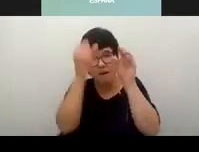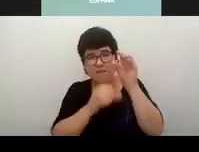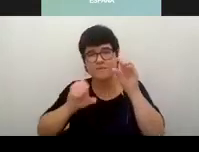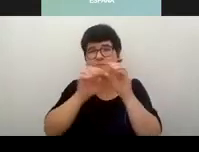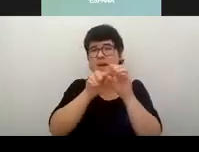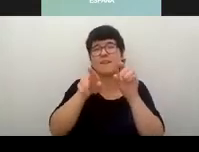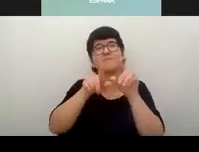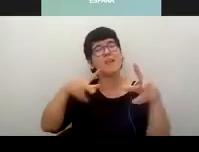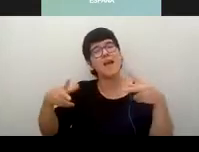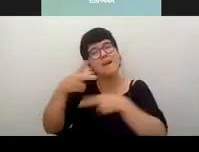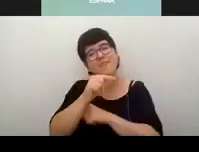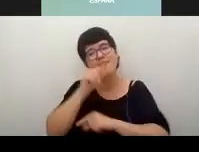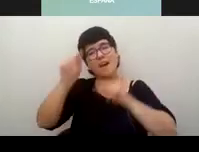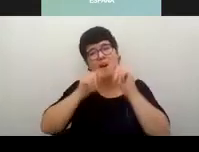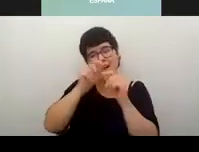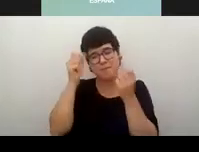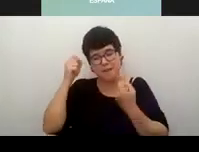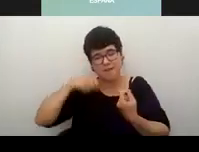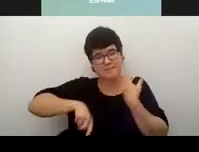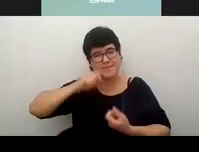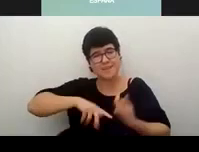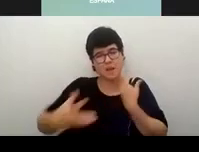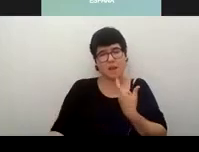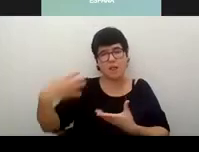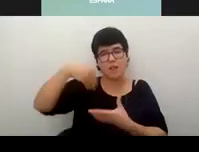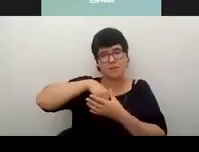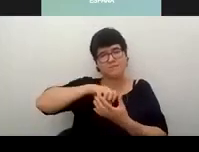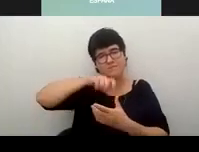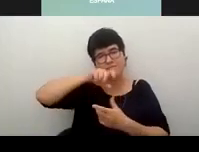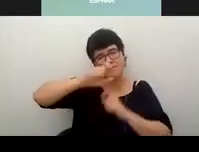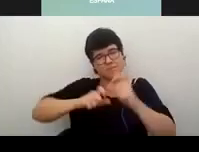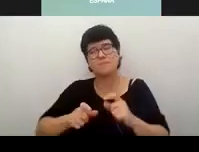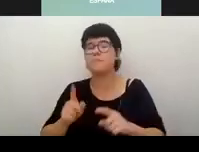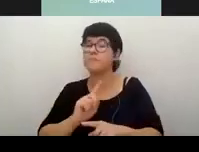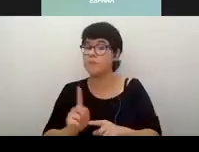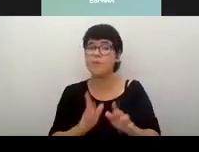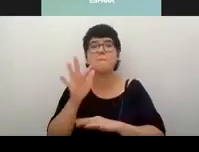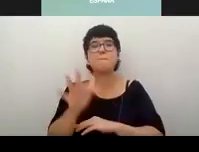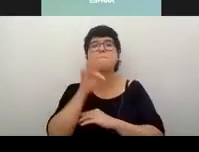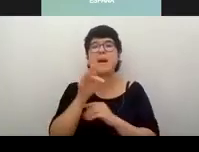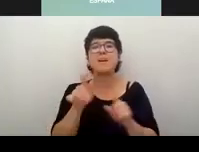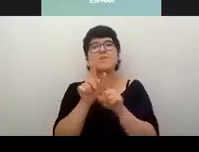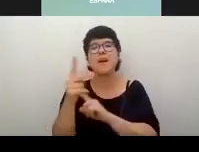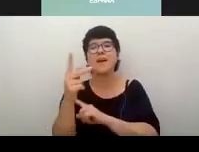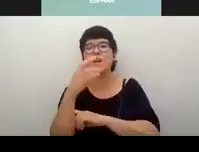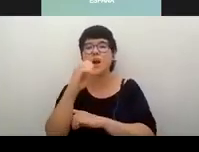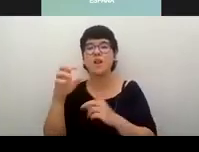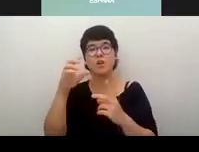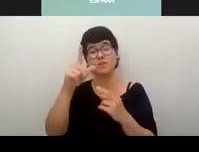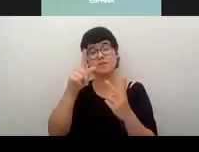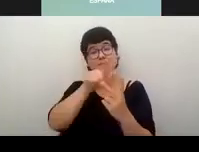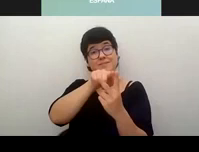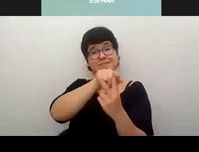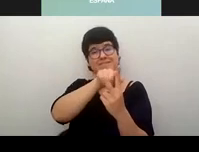y además vamos a obtener menos calorías de cada alimento ingerido.